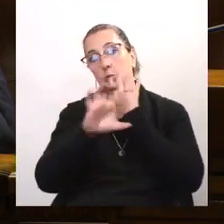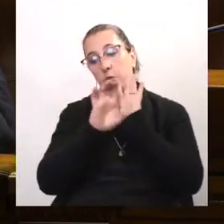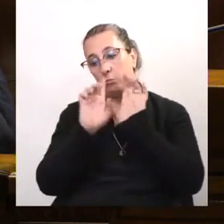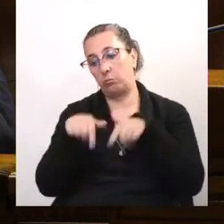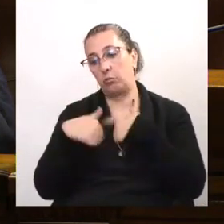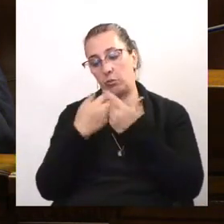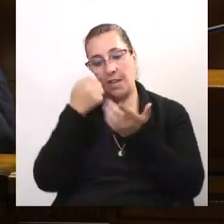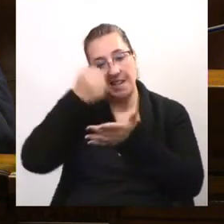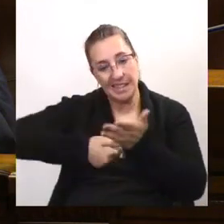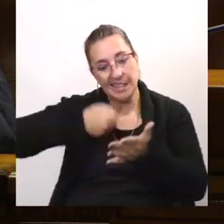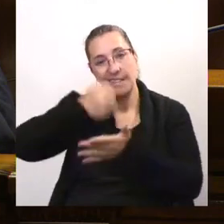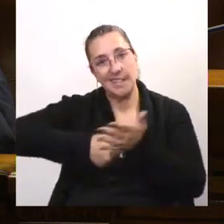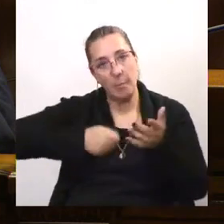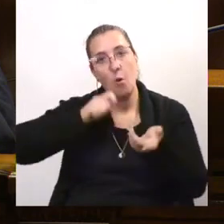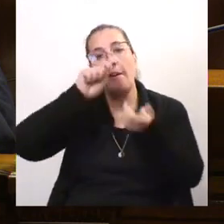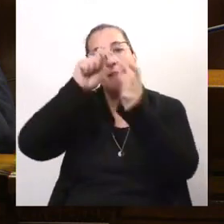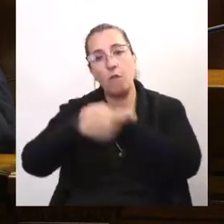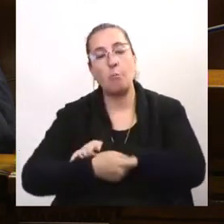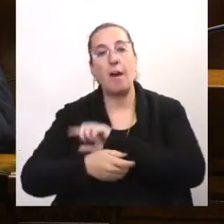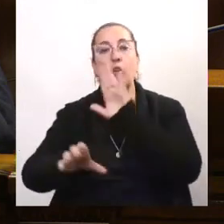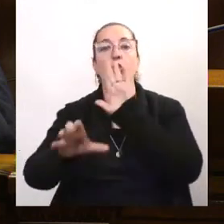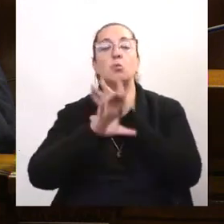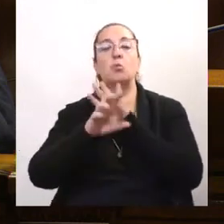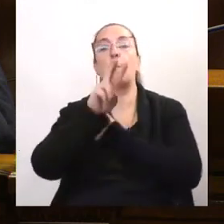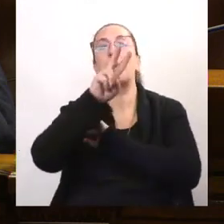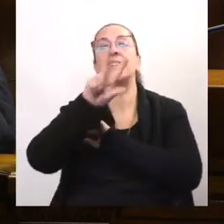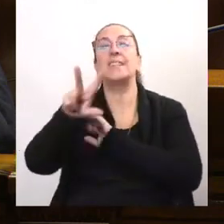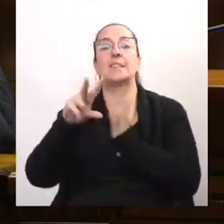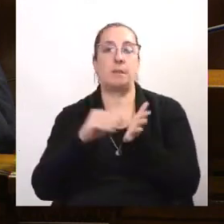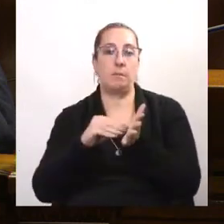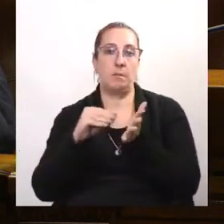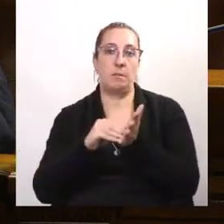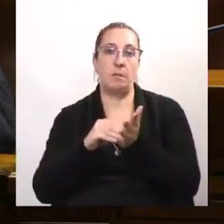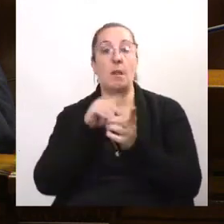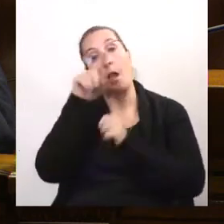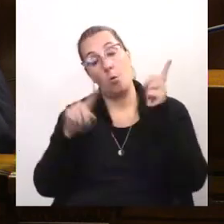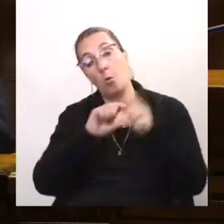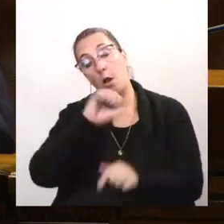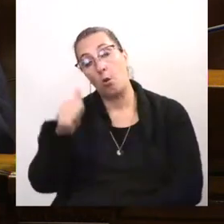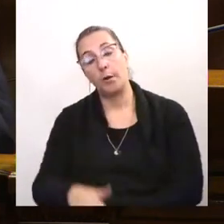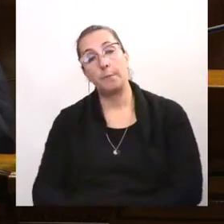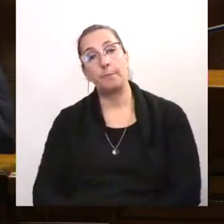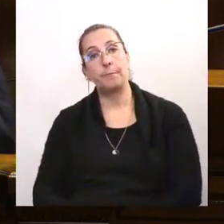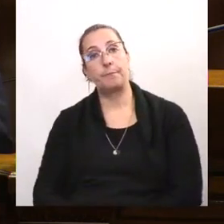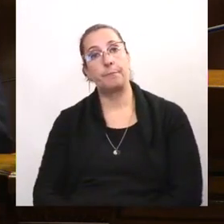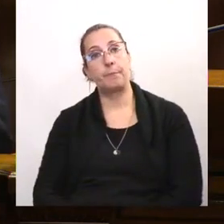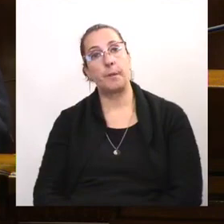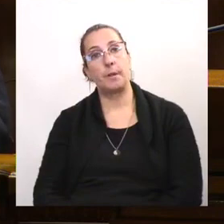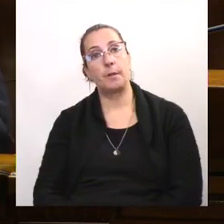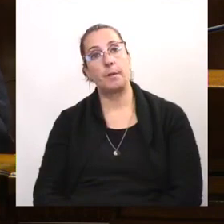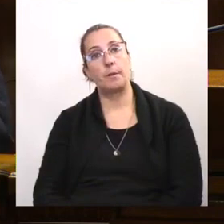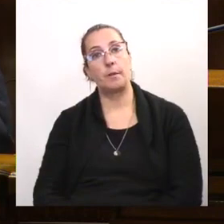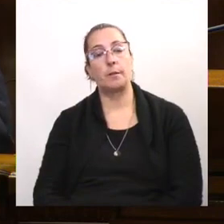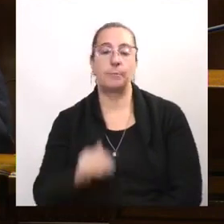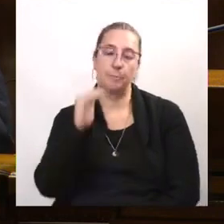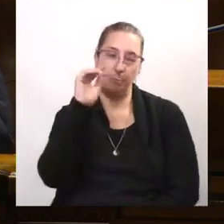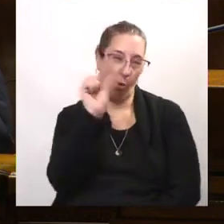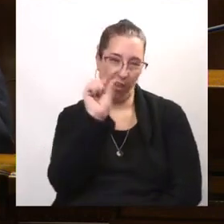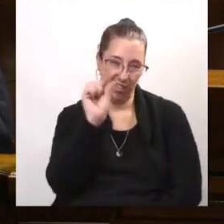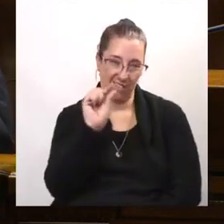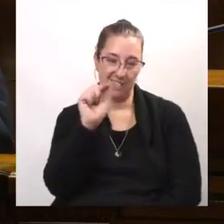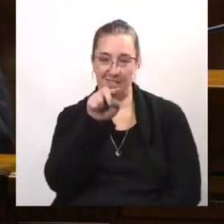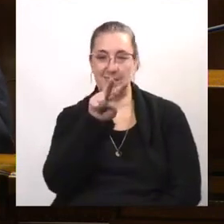intentado reformar la Constitución 23 veces y algunas los hemos logrado, muchas menos de esas 23,